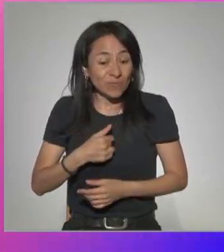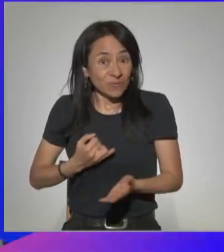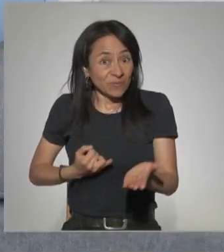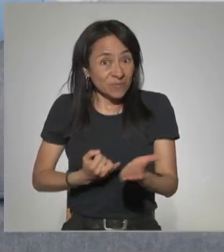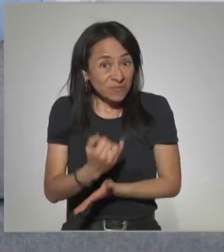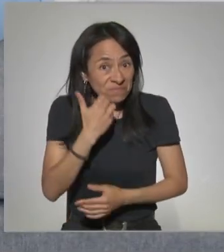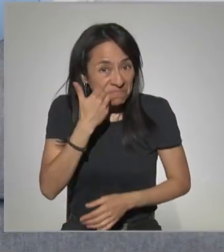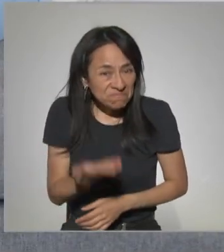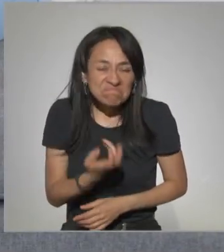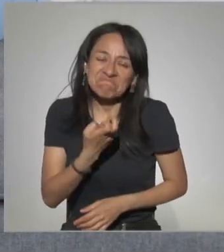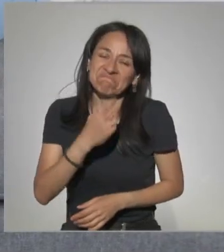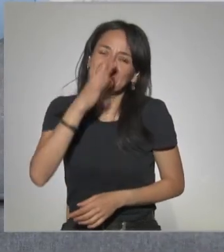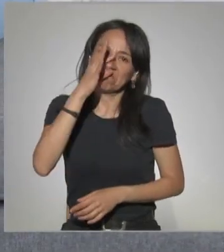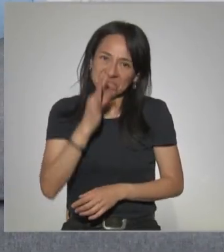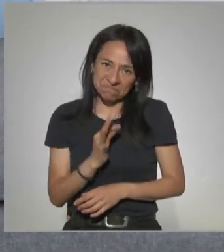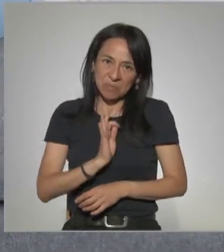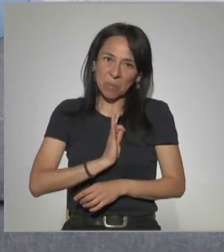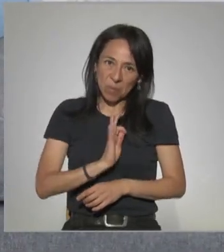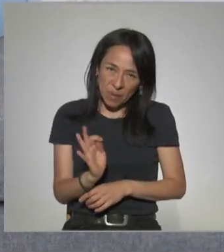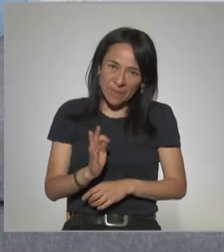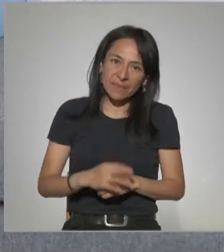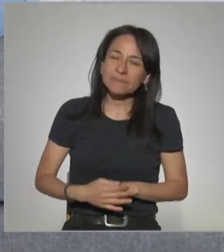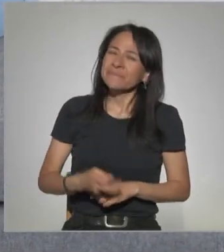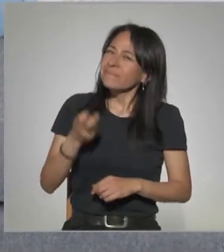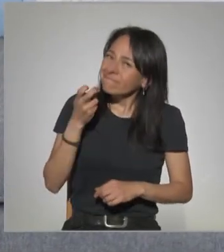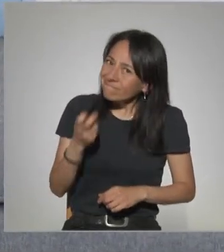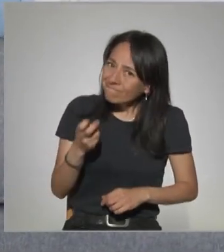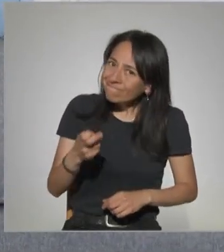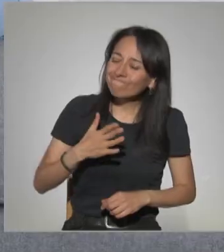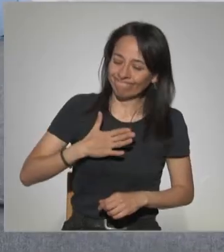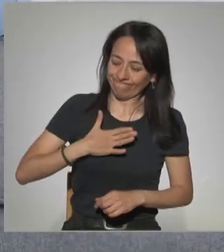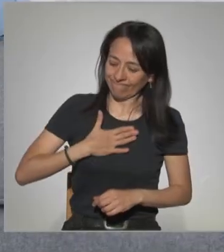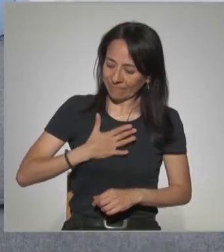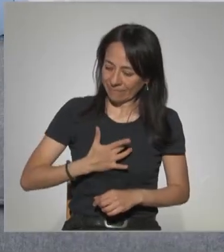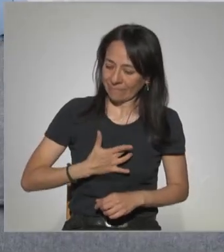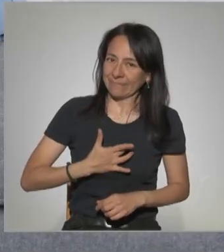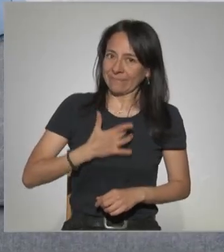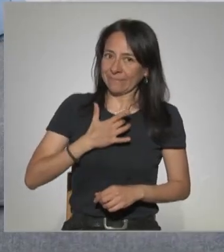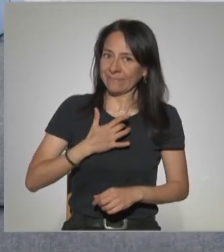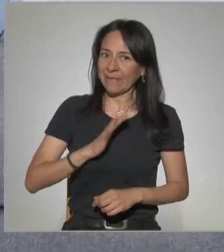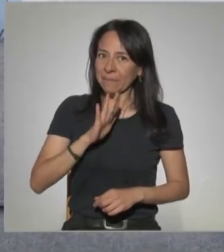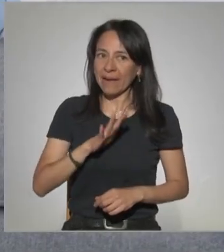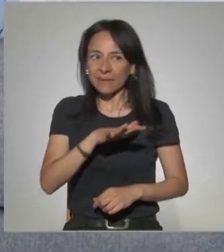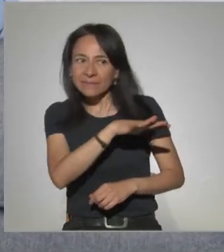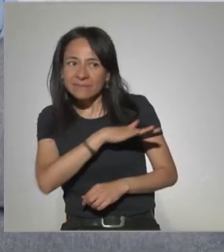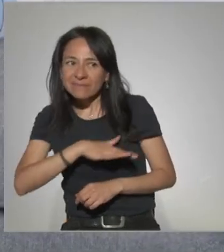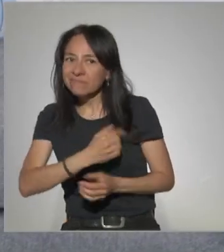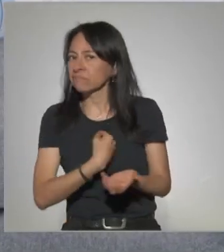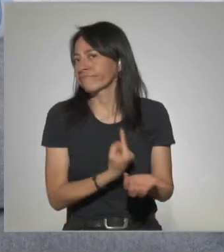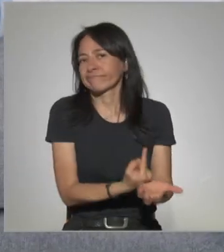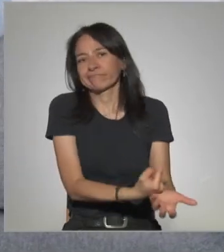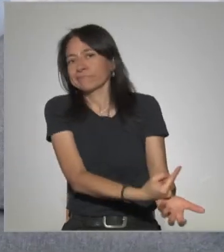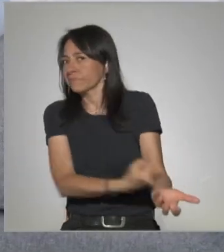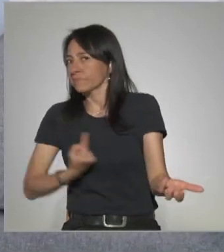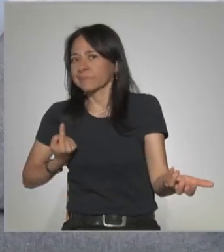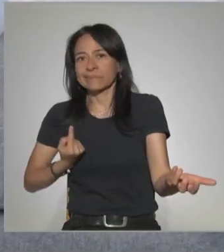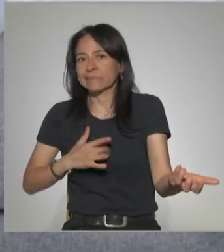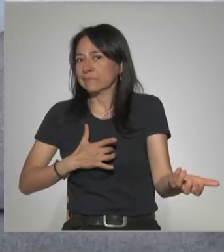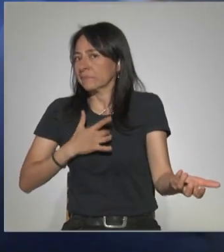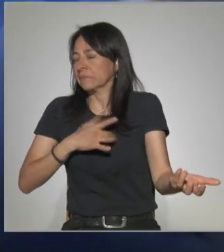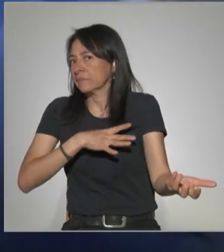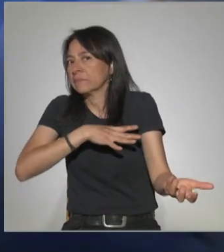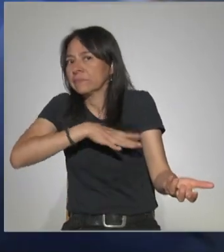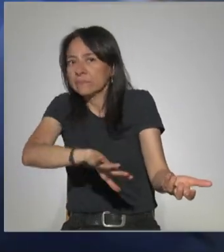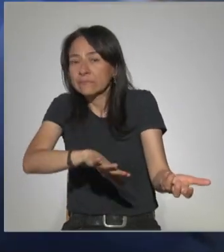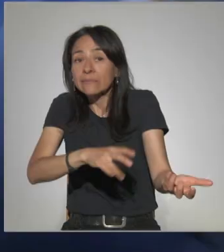decisiones. Estos pensamientos hacen que nos aislemos también socialmente, ¿no? Entonces también esa parte